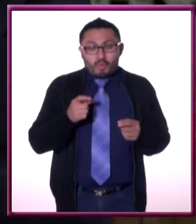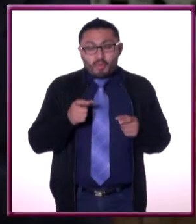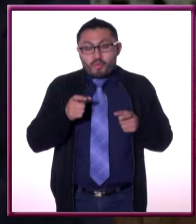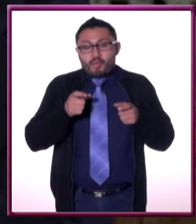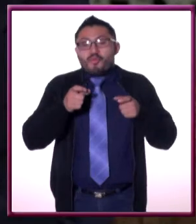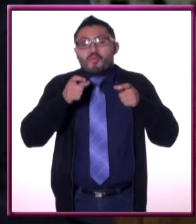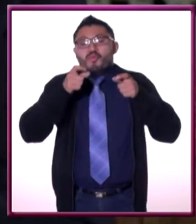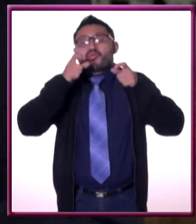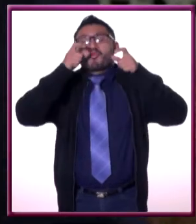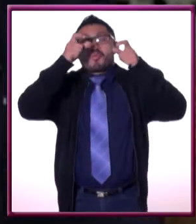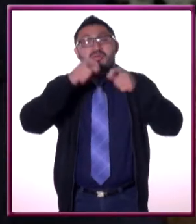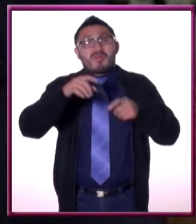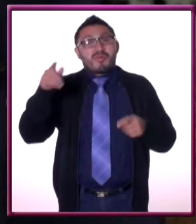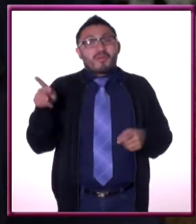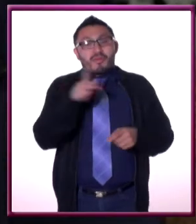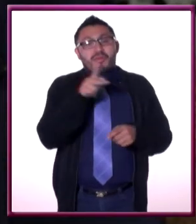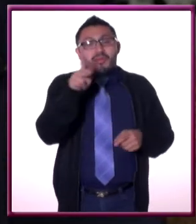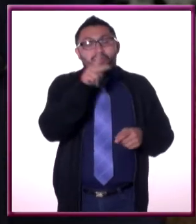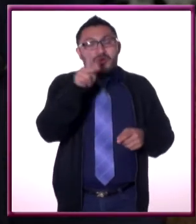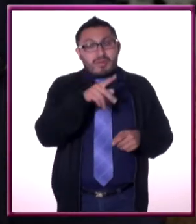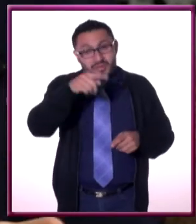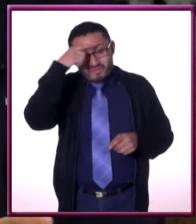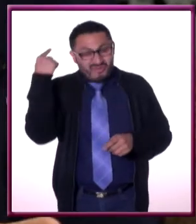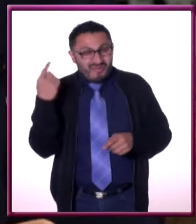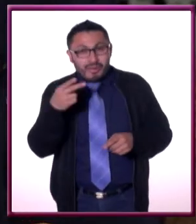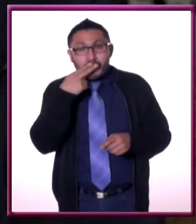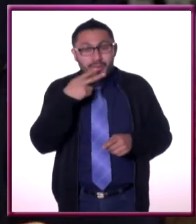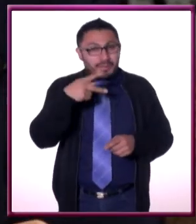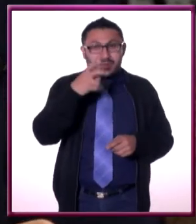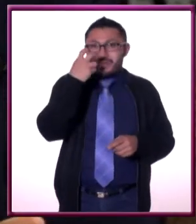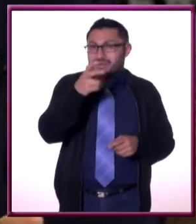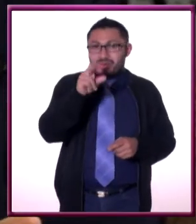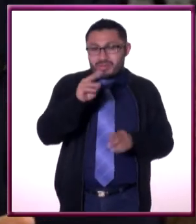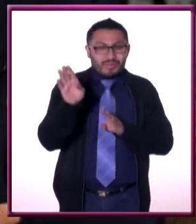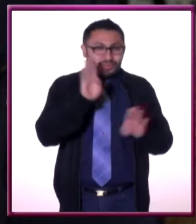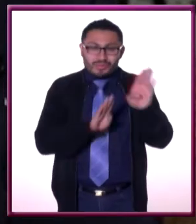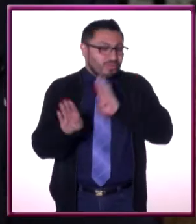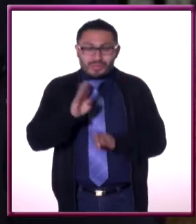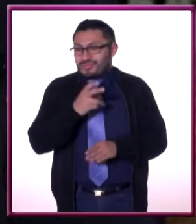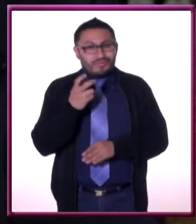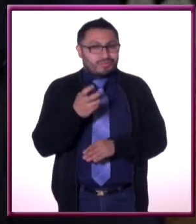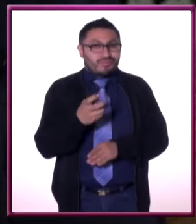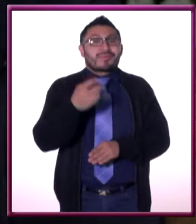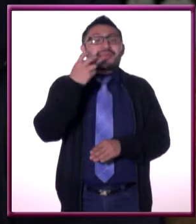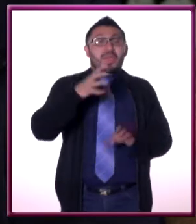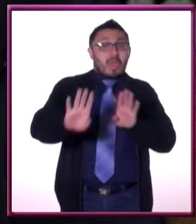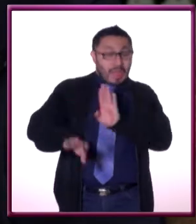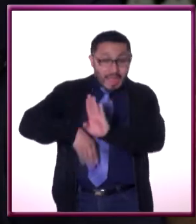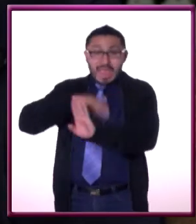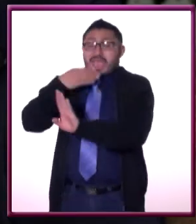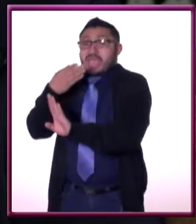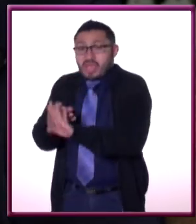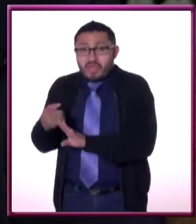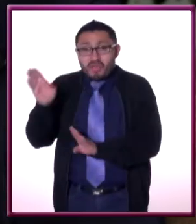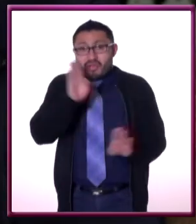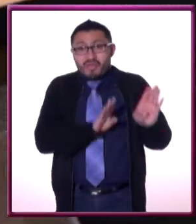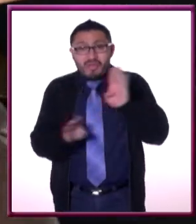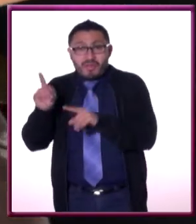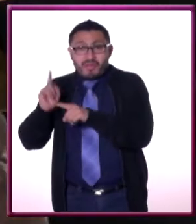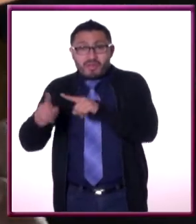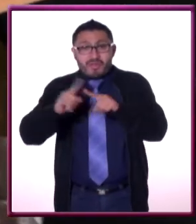todos parecidos y que entonces sea más fácil de manejar. Claro. Pero eso no es biodiversidad. Exactamente. Eso justamente va en contra de